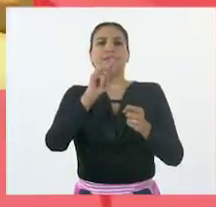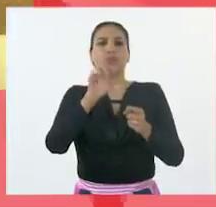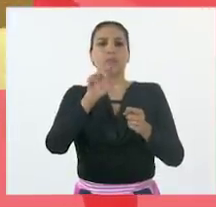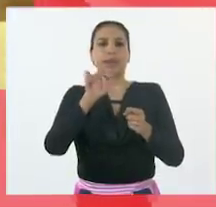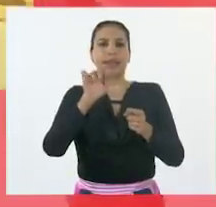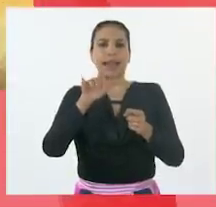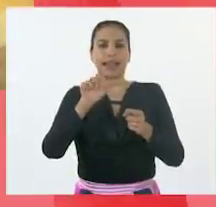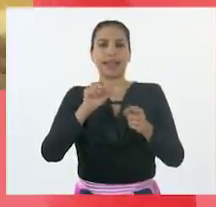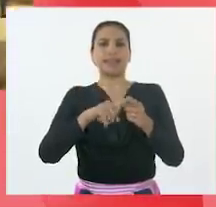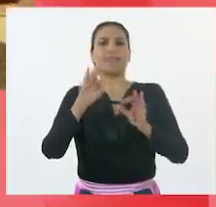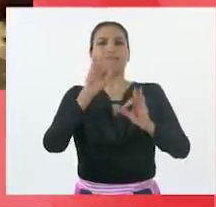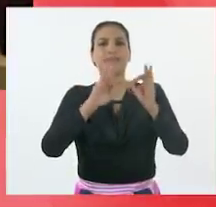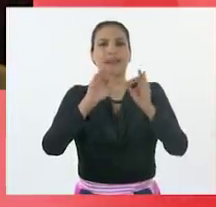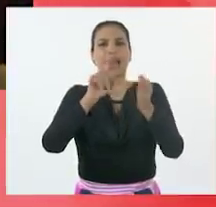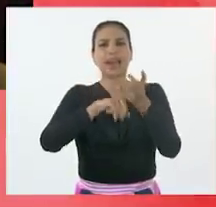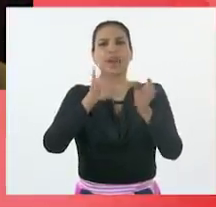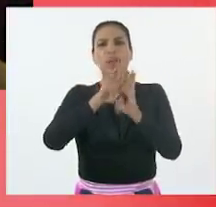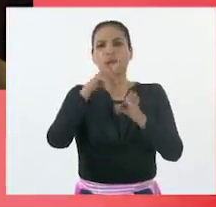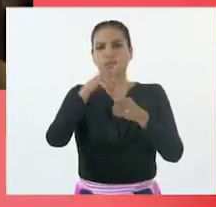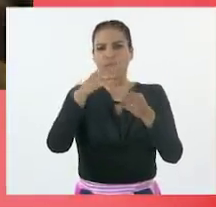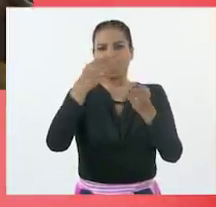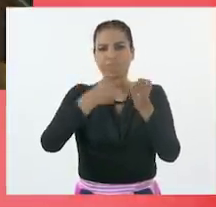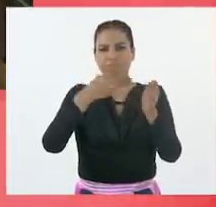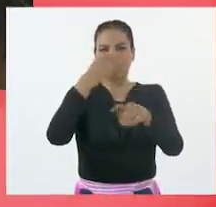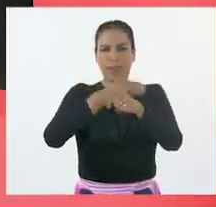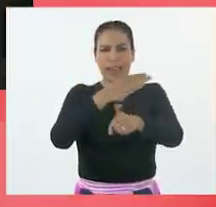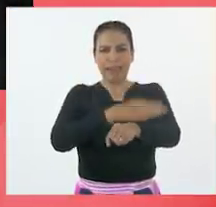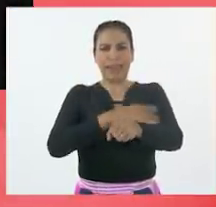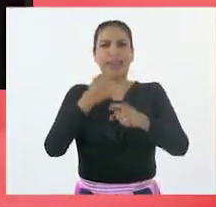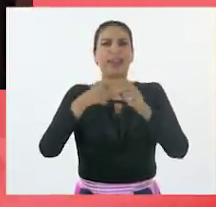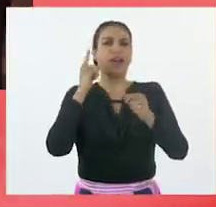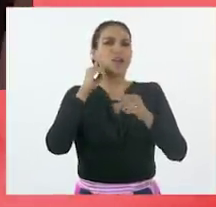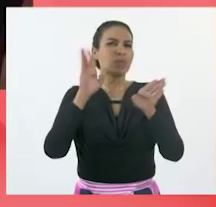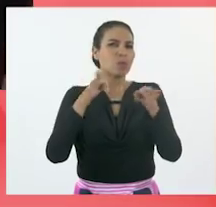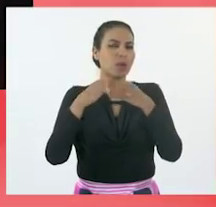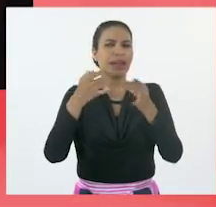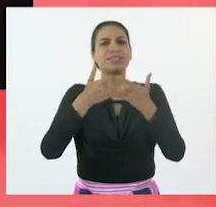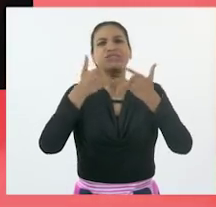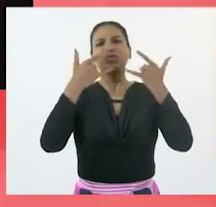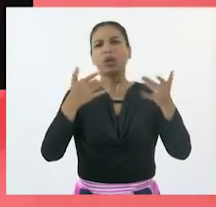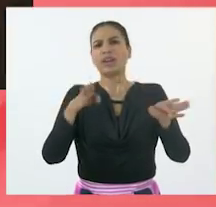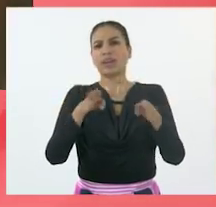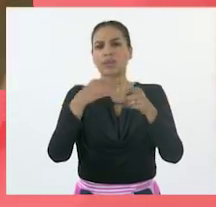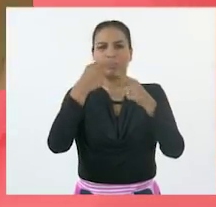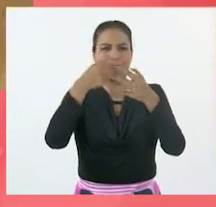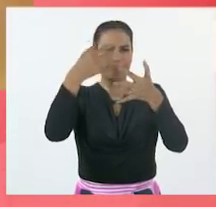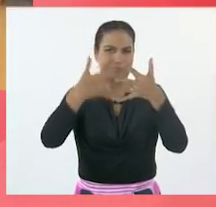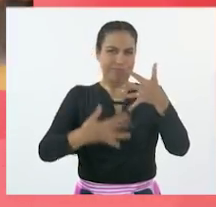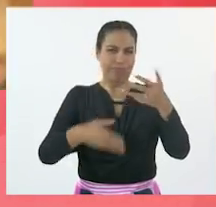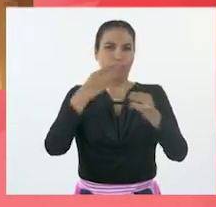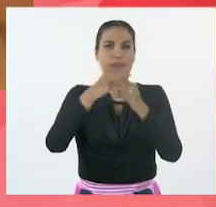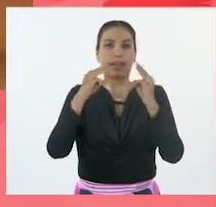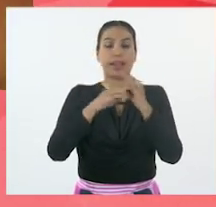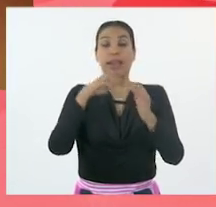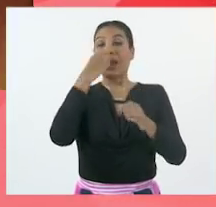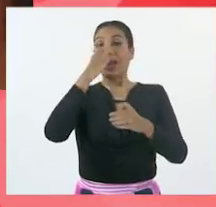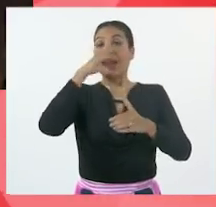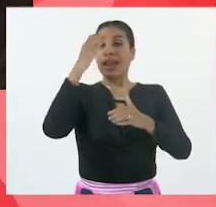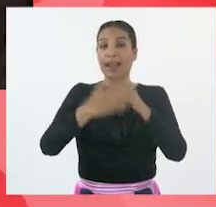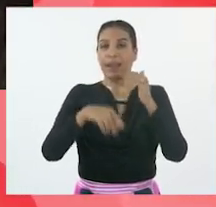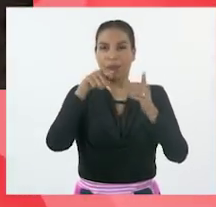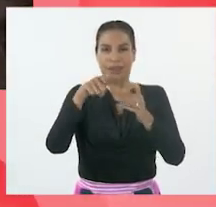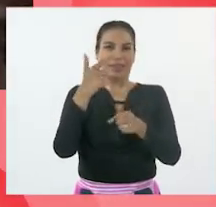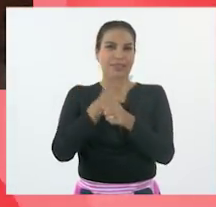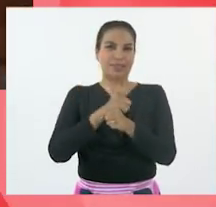y mecánica de la madera, laboratorio de acústica e historia de la música, entre otras. Los egresados de esta